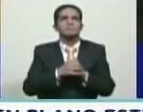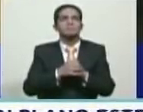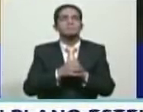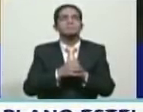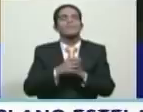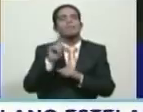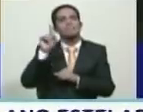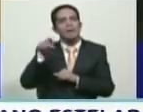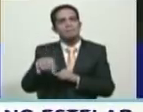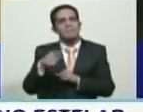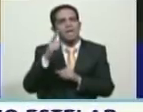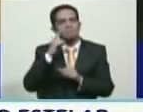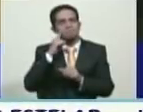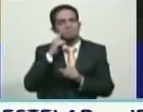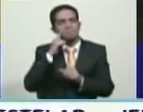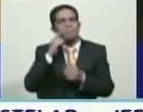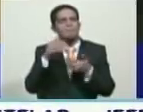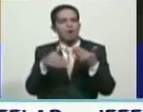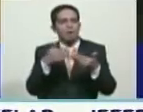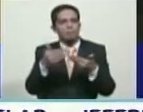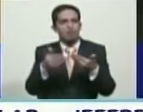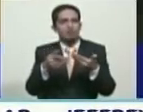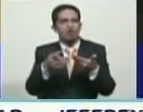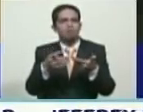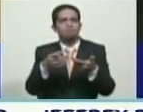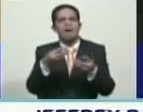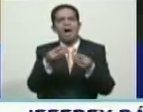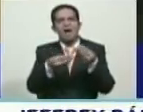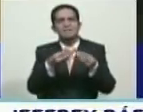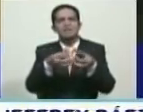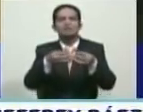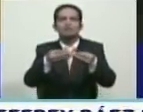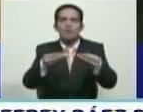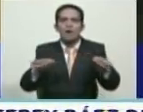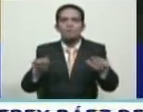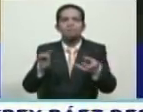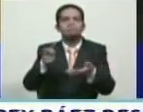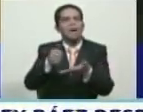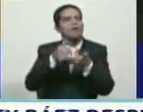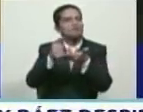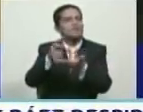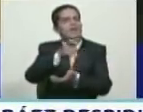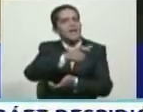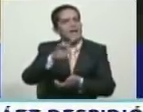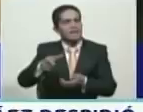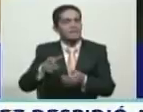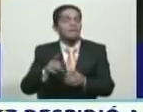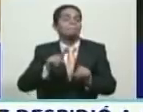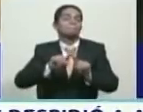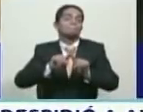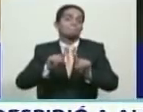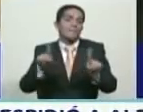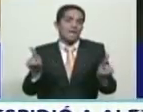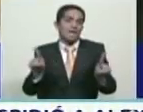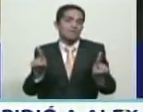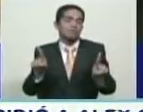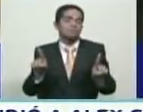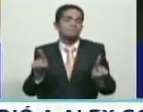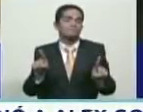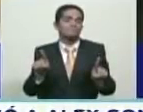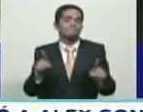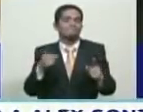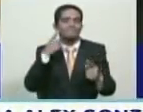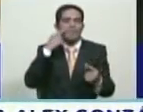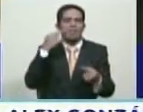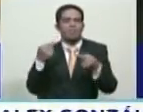hemos allanado el camino futuro para los hombres nobles. No obstante, tenemos retos y